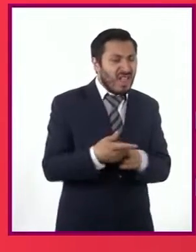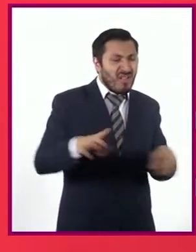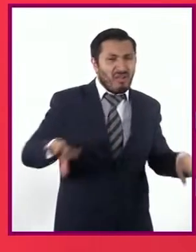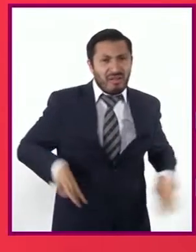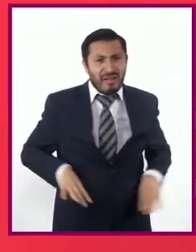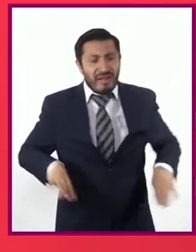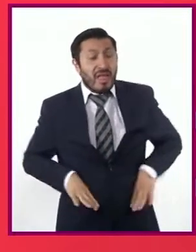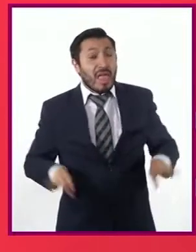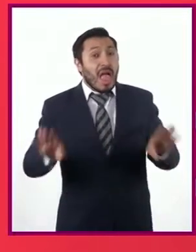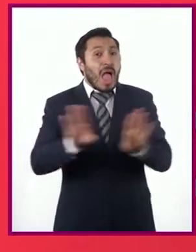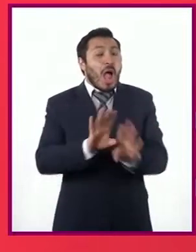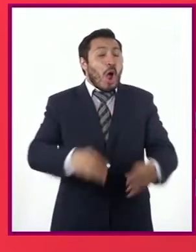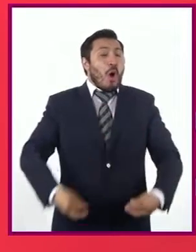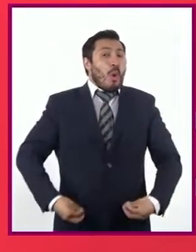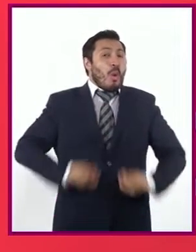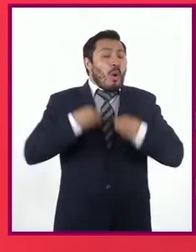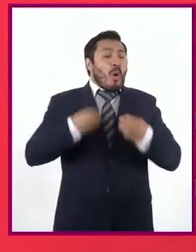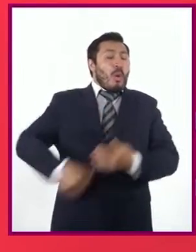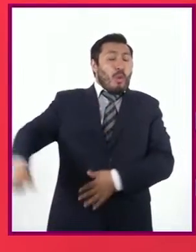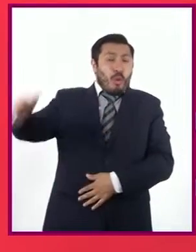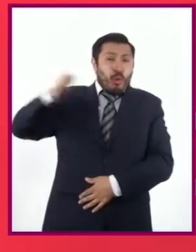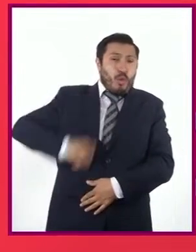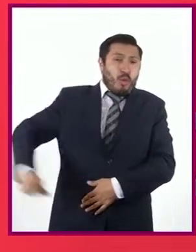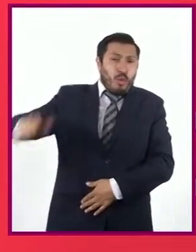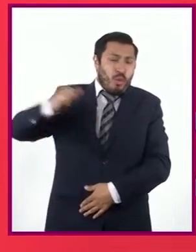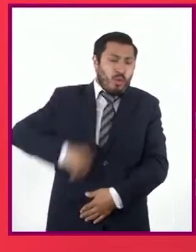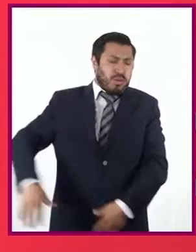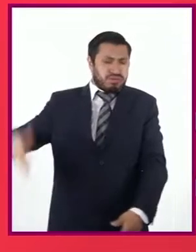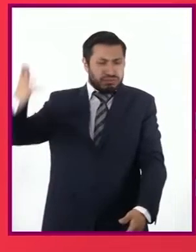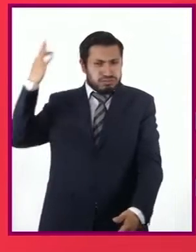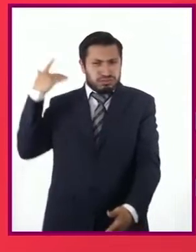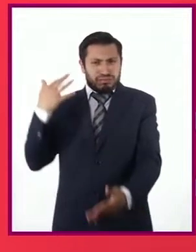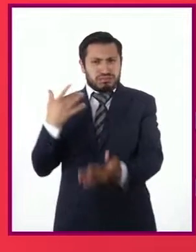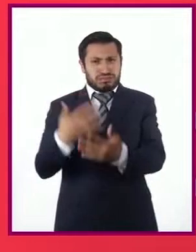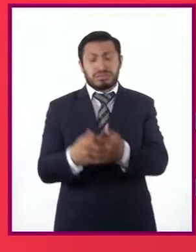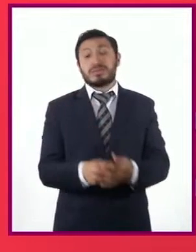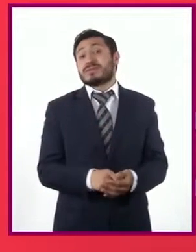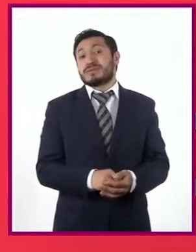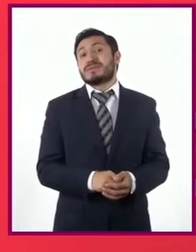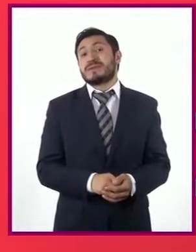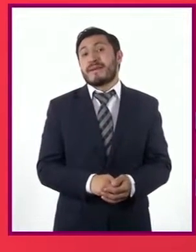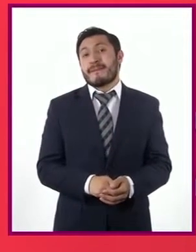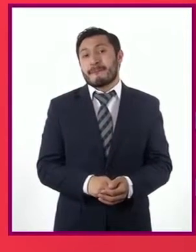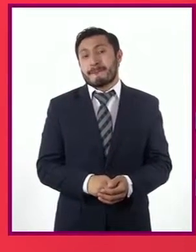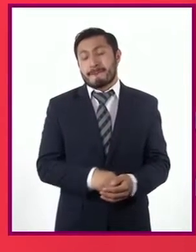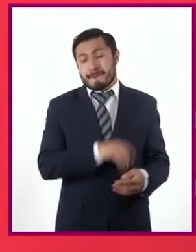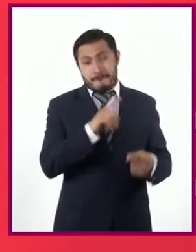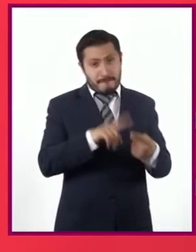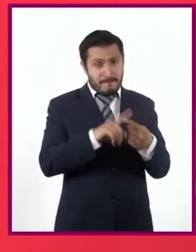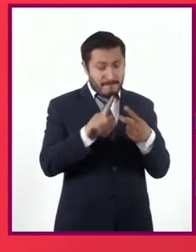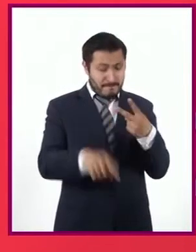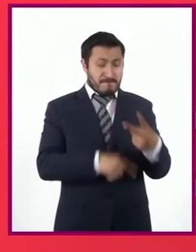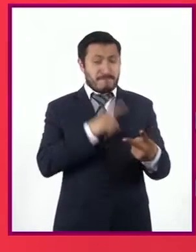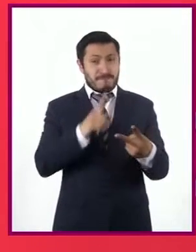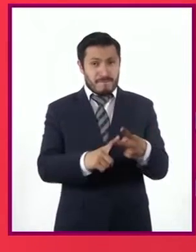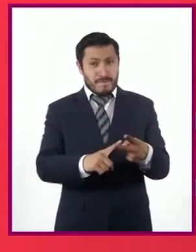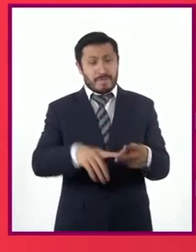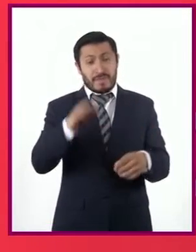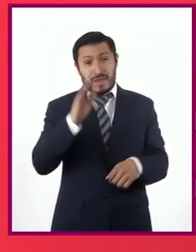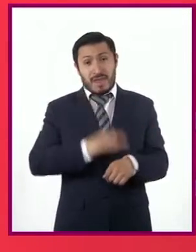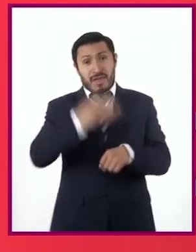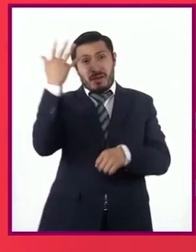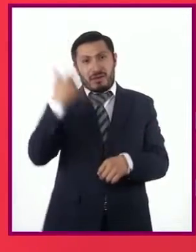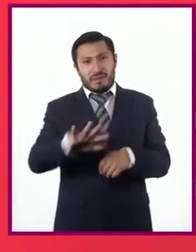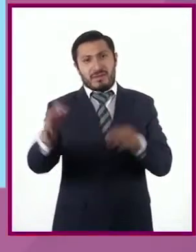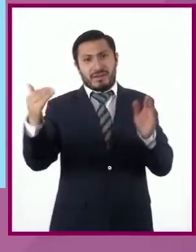de cómo era la vida en la época en la que ese organismo se fosilizó. El otro es que tenga más de